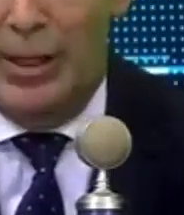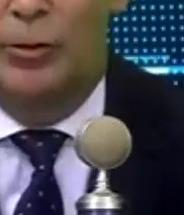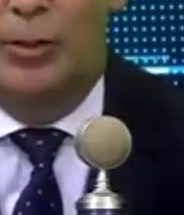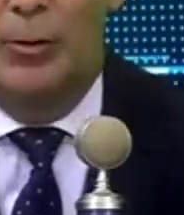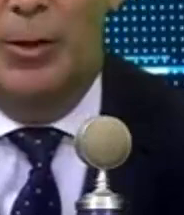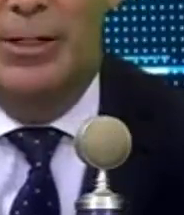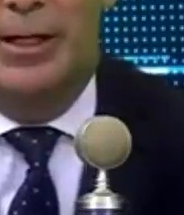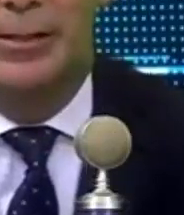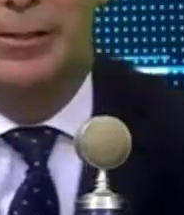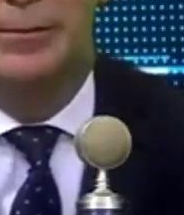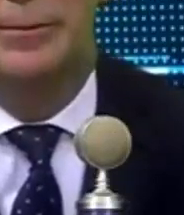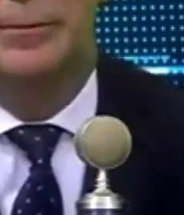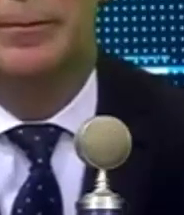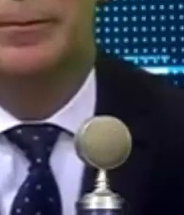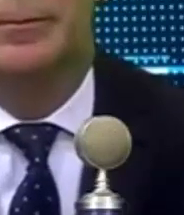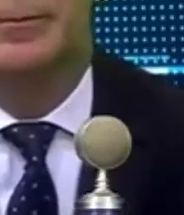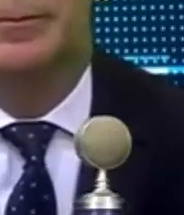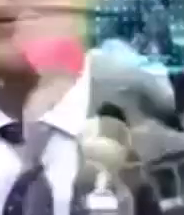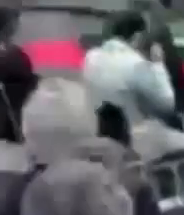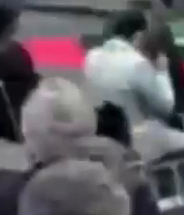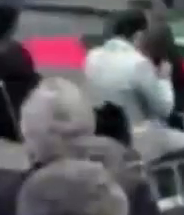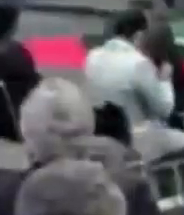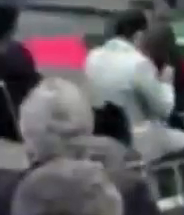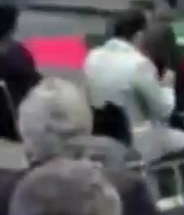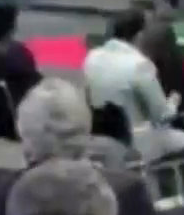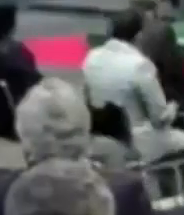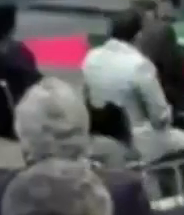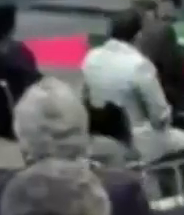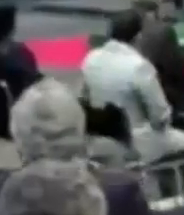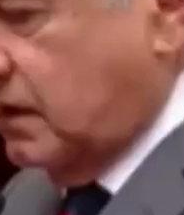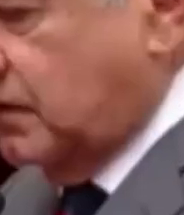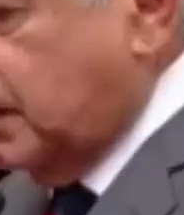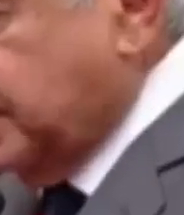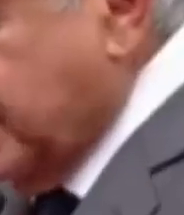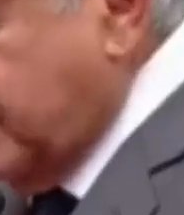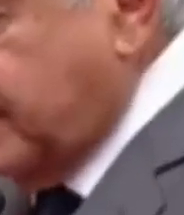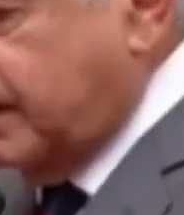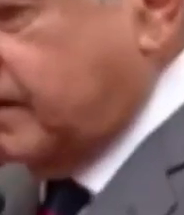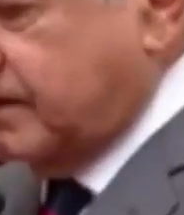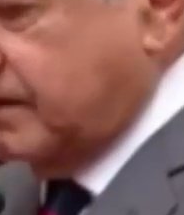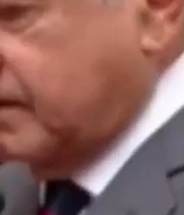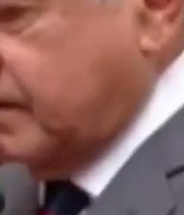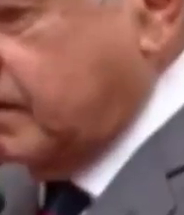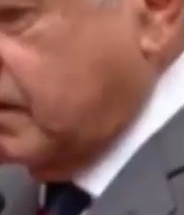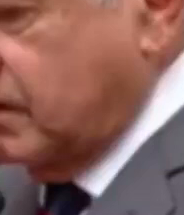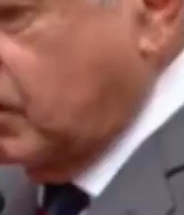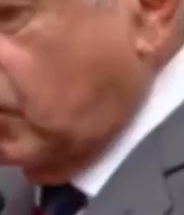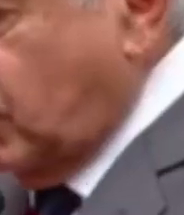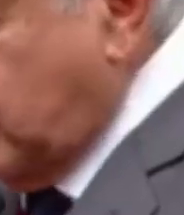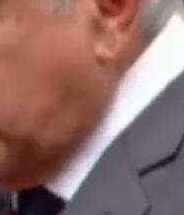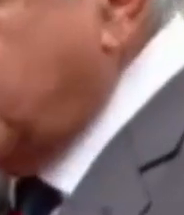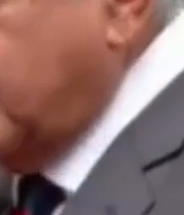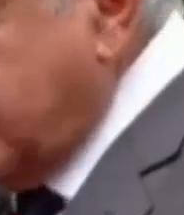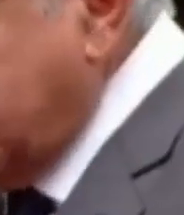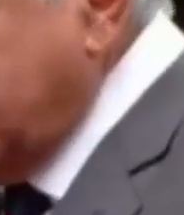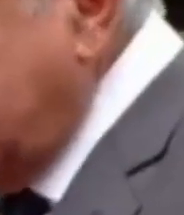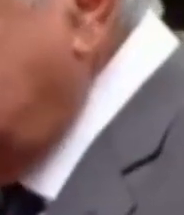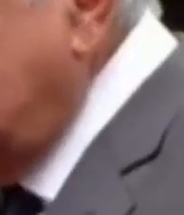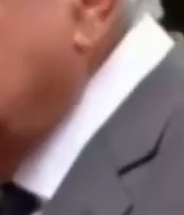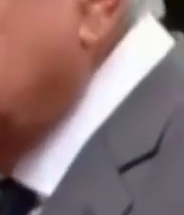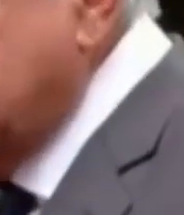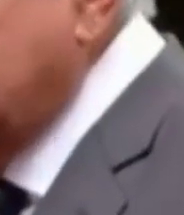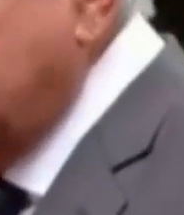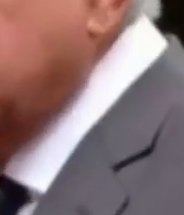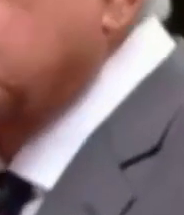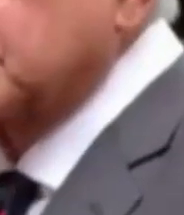gusto saludarla, doctora. Muy buenas tardes. Muy buenas tardes, ¿cómo estás? Qué bueno estar platicando contigo, pues en este